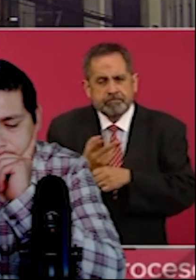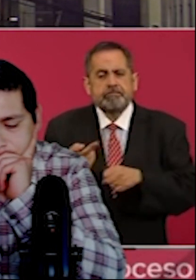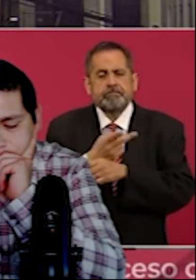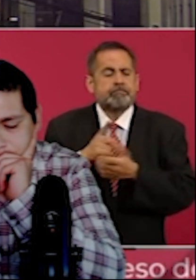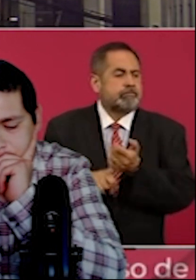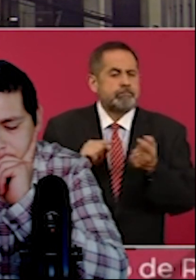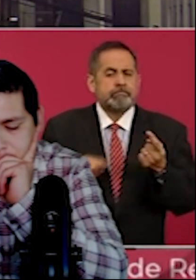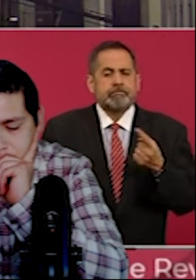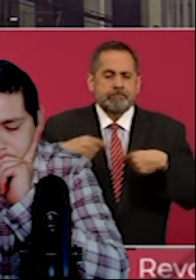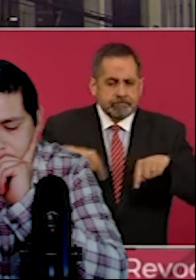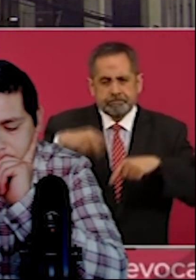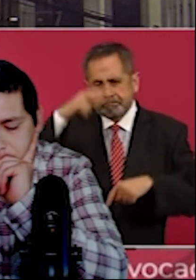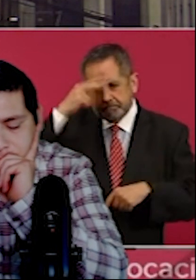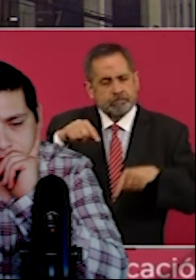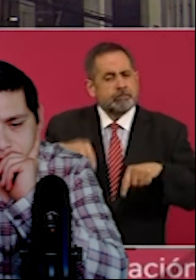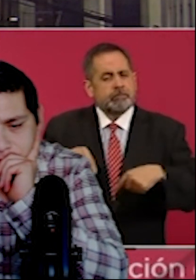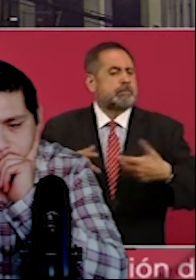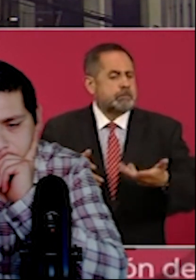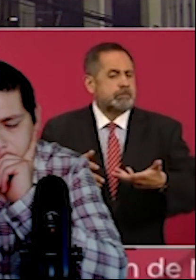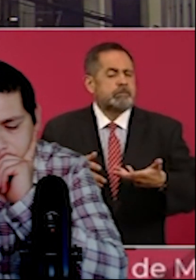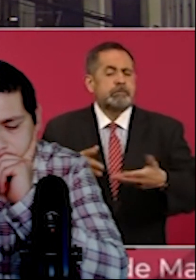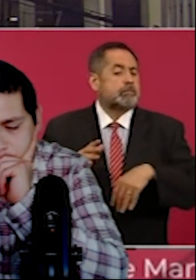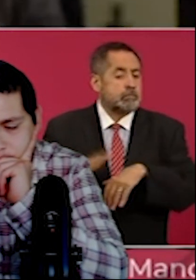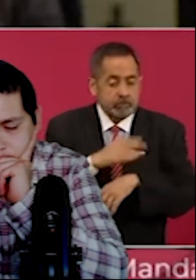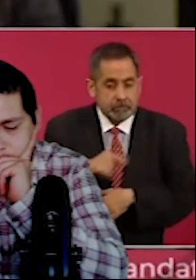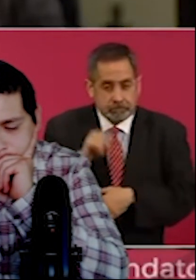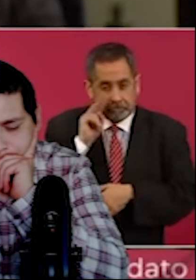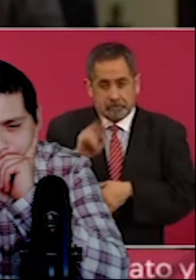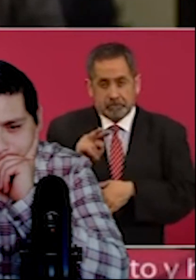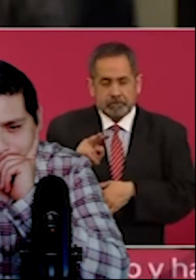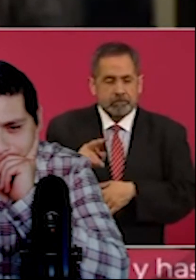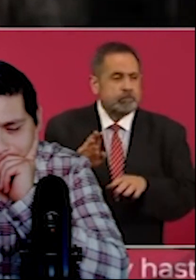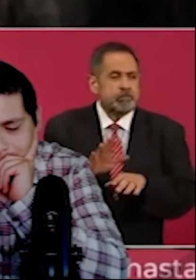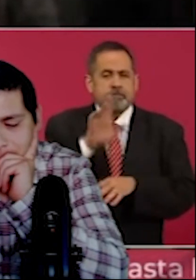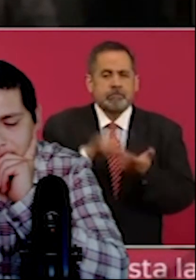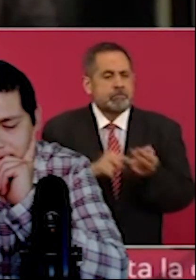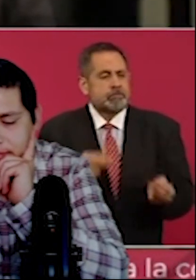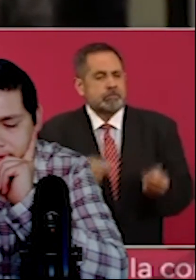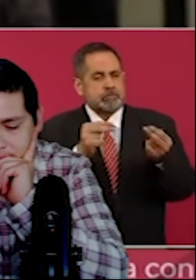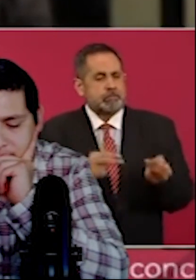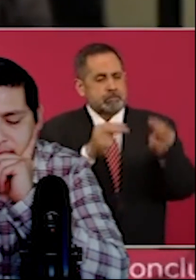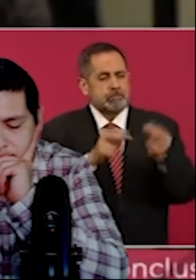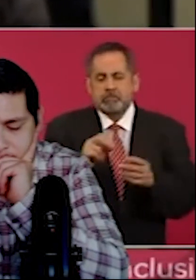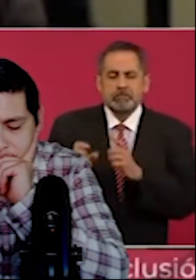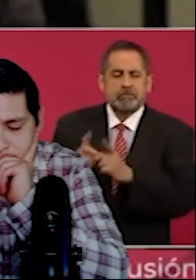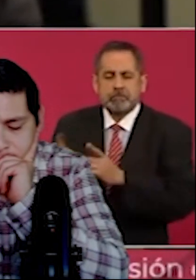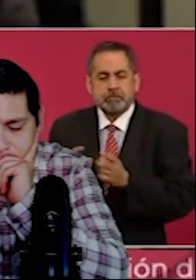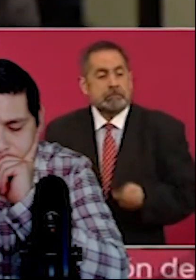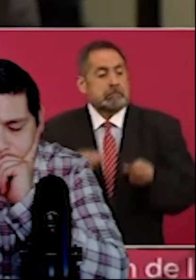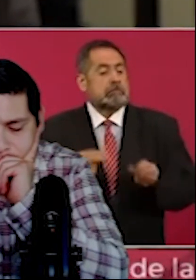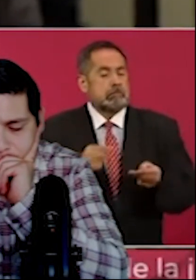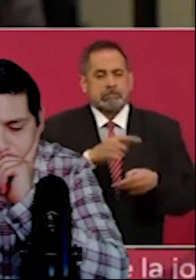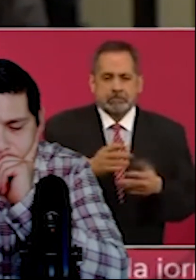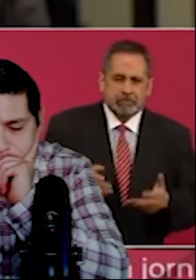pasando en el fútbol mexicano, sobre todo porque se ha tratado más como un negocio que como un deporte, y en ese sentido